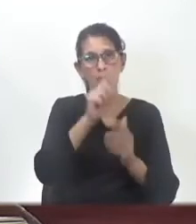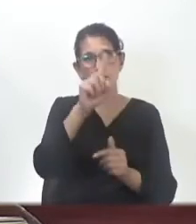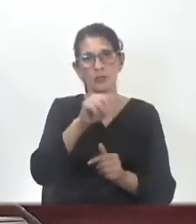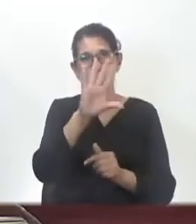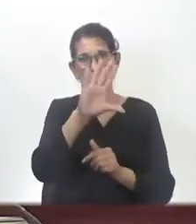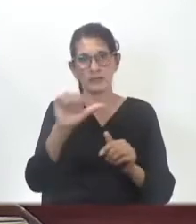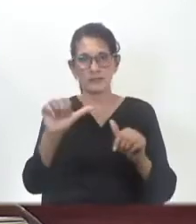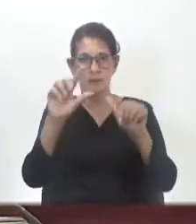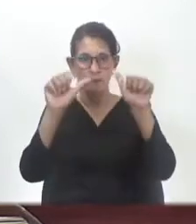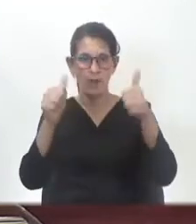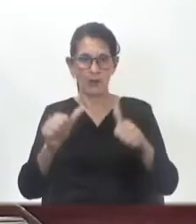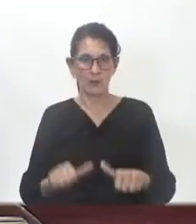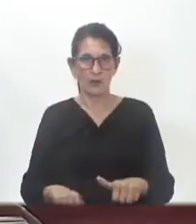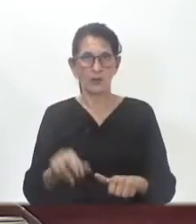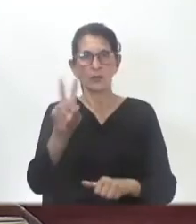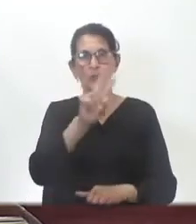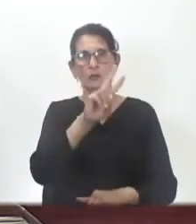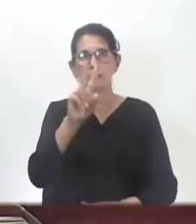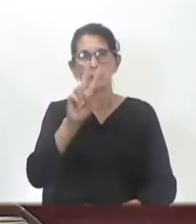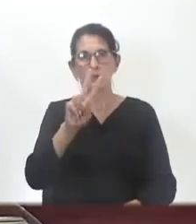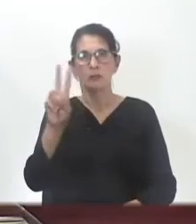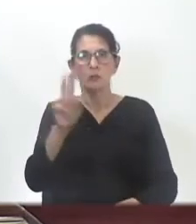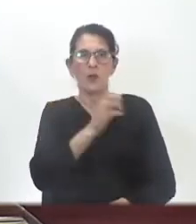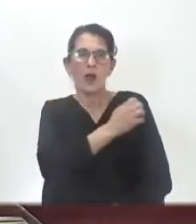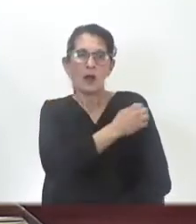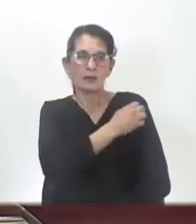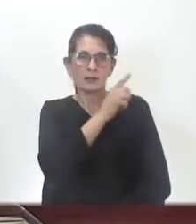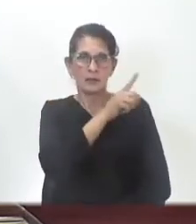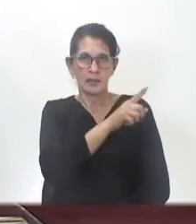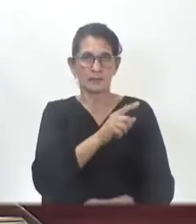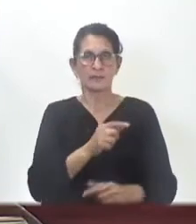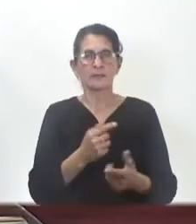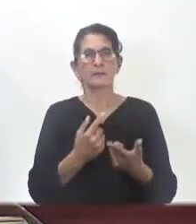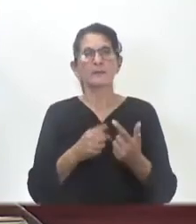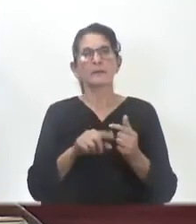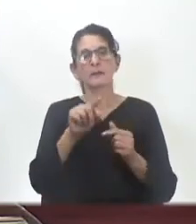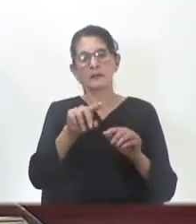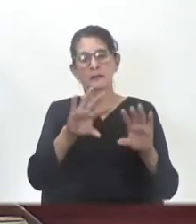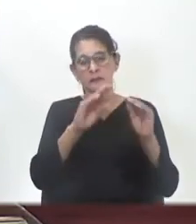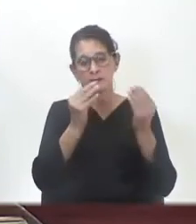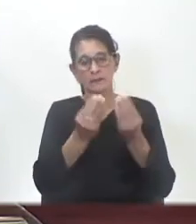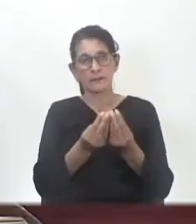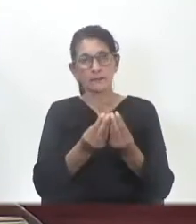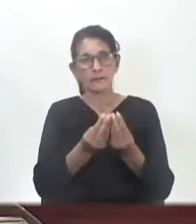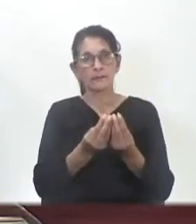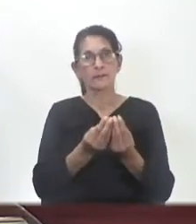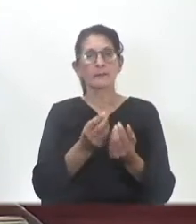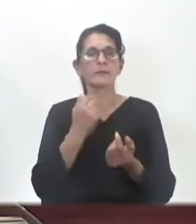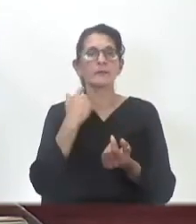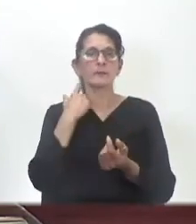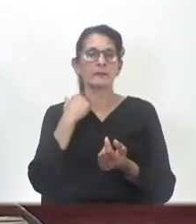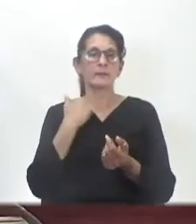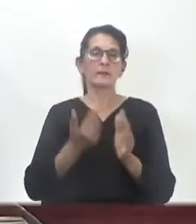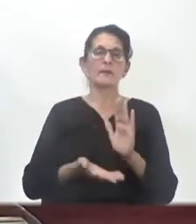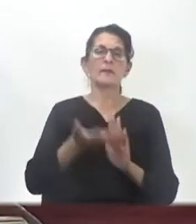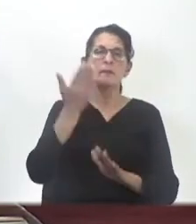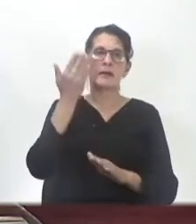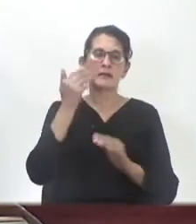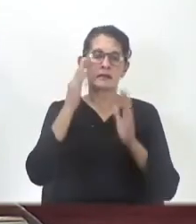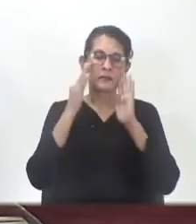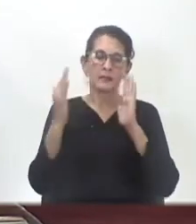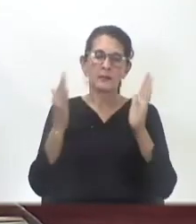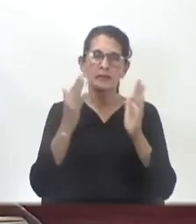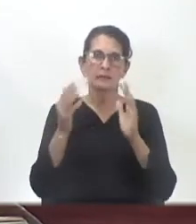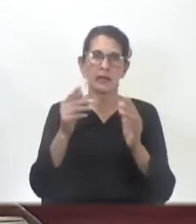156% en Maldonado, 222% en Artigas, lo que implica en los sectores más impactados de